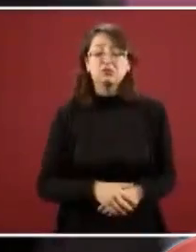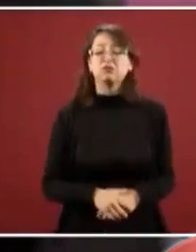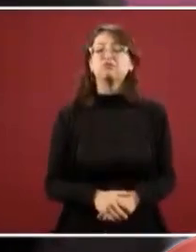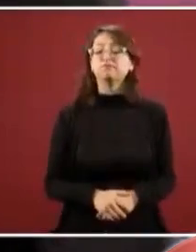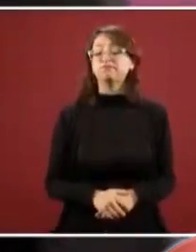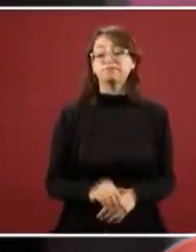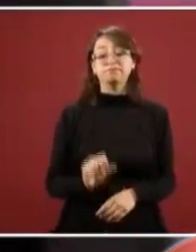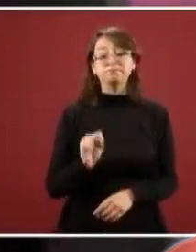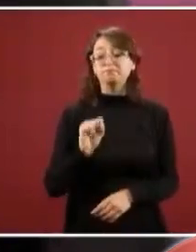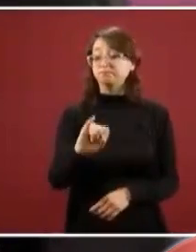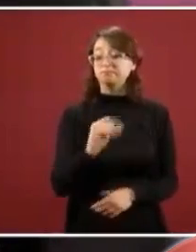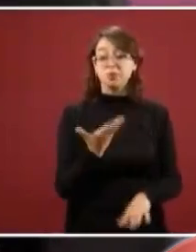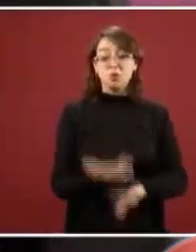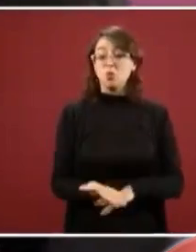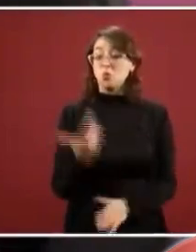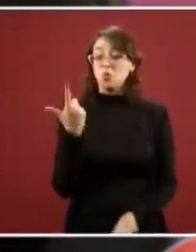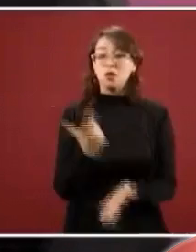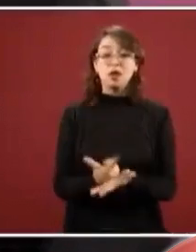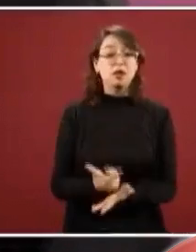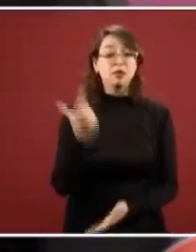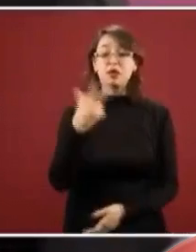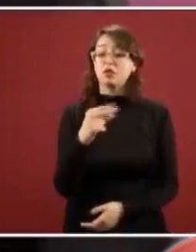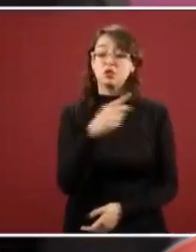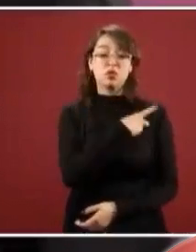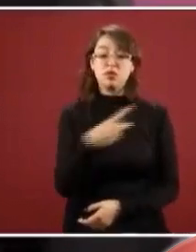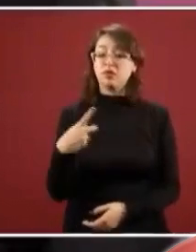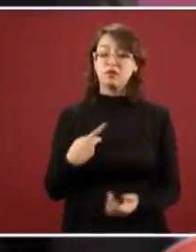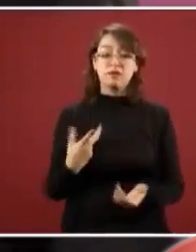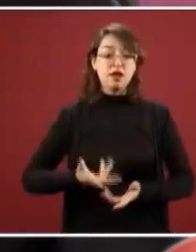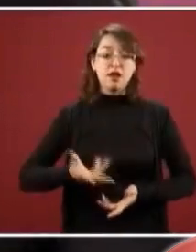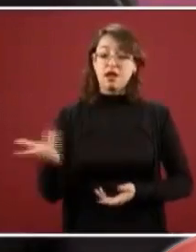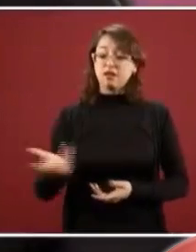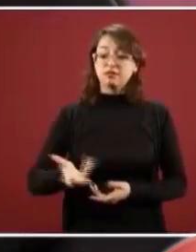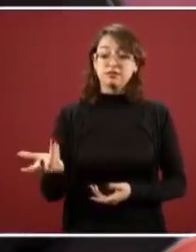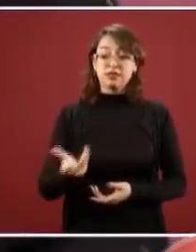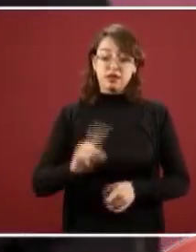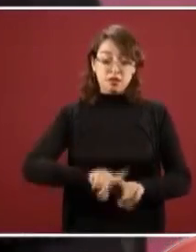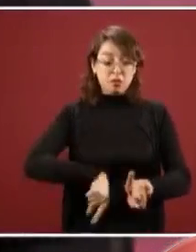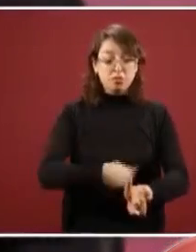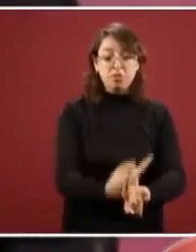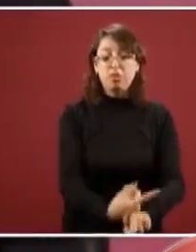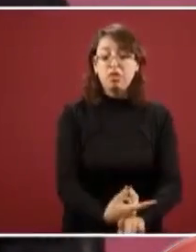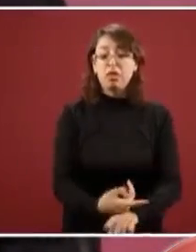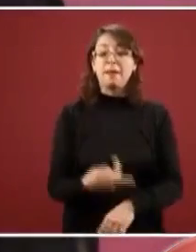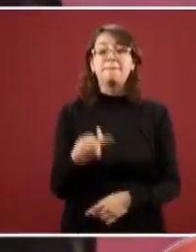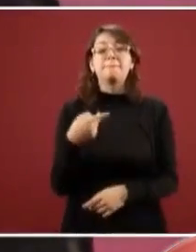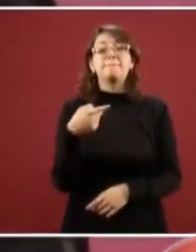no deben de cometerse estos actos, pero